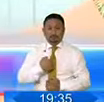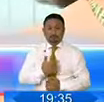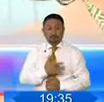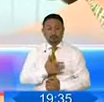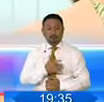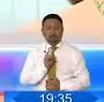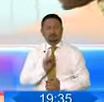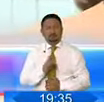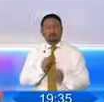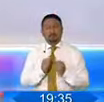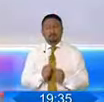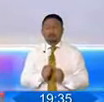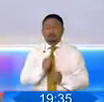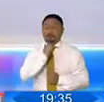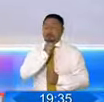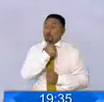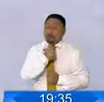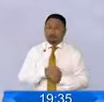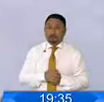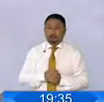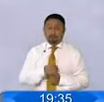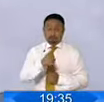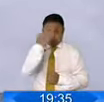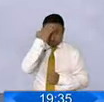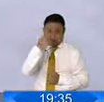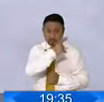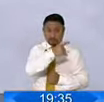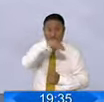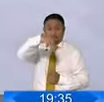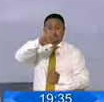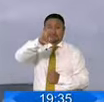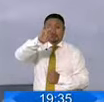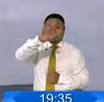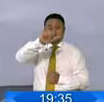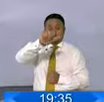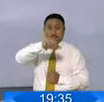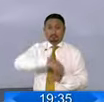corazón ya no aguanta. Si usted tiene información del paradero de María Isabel